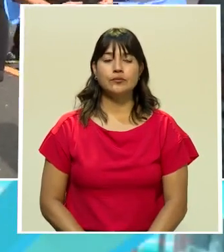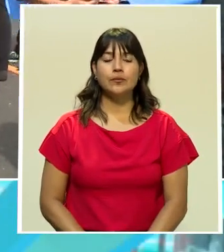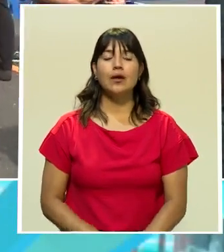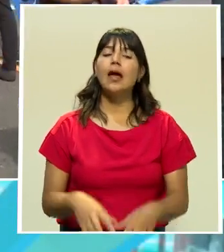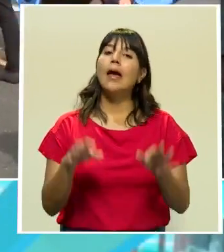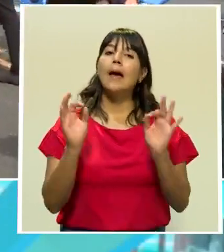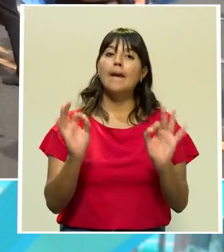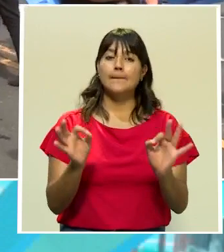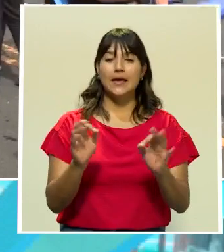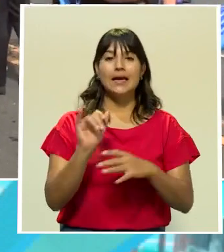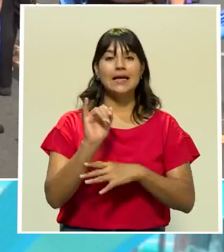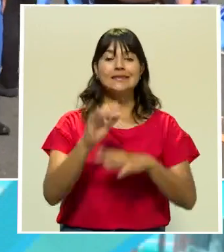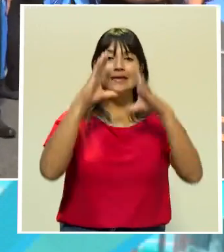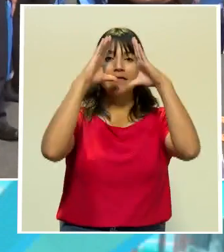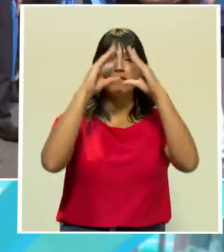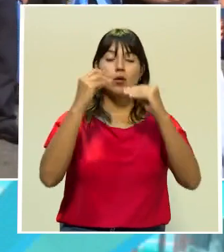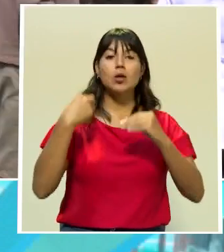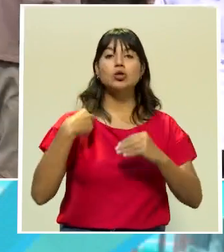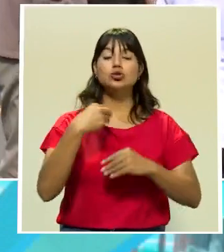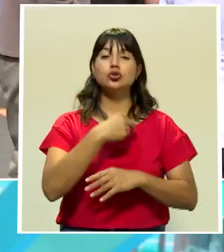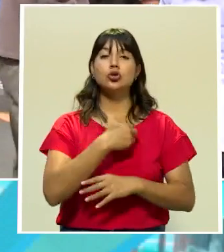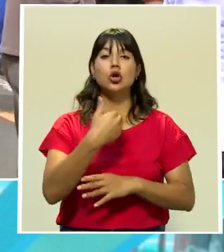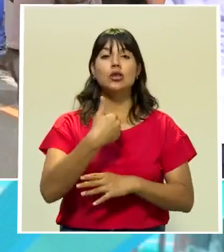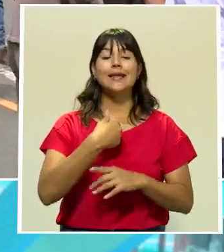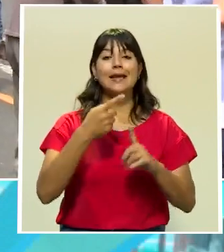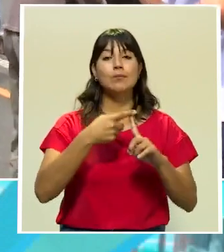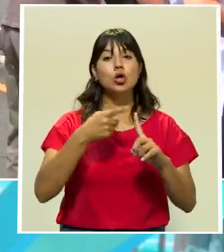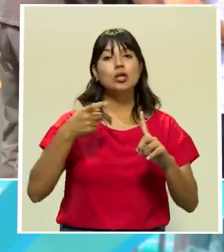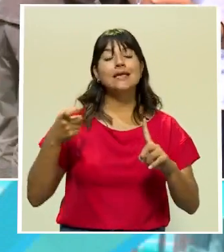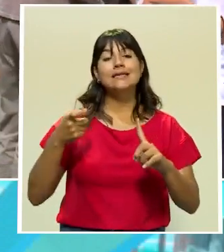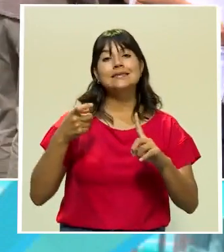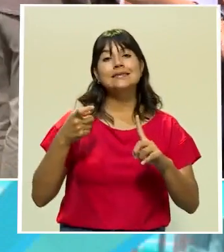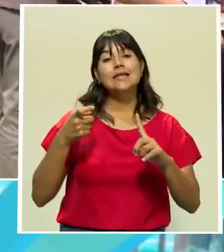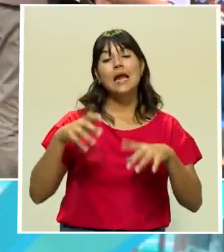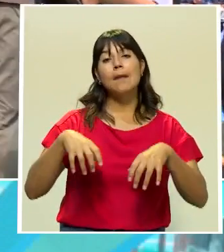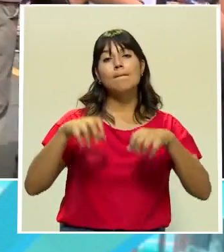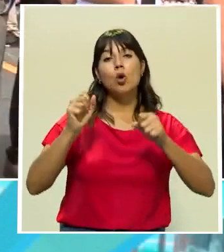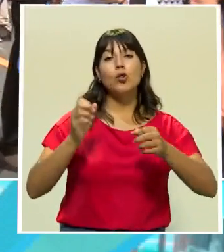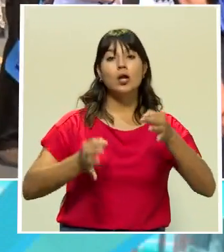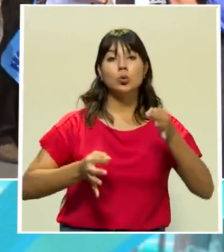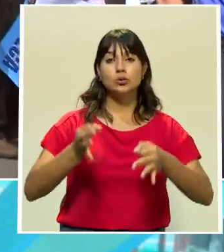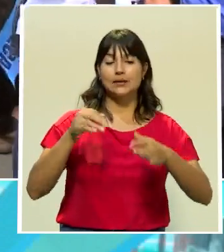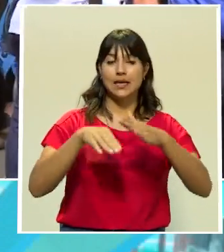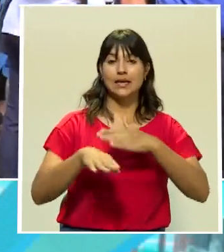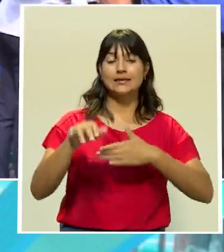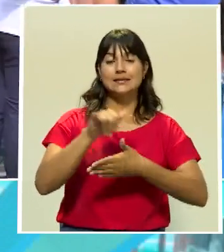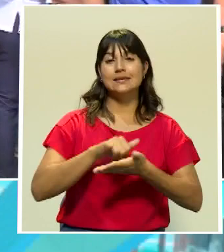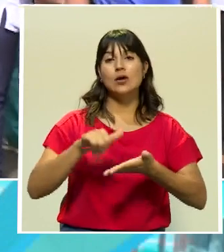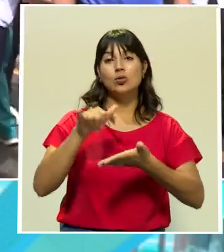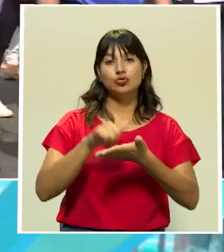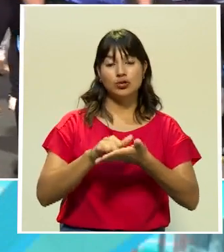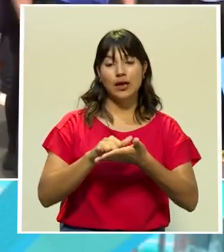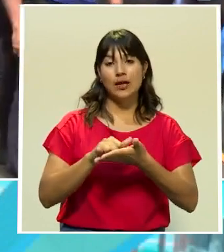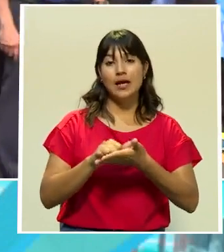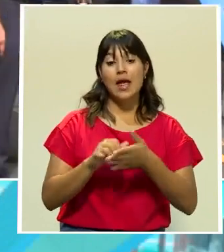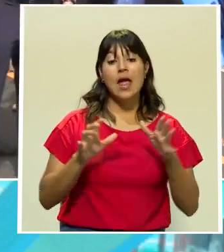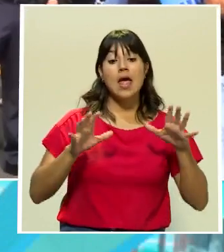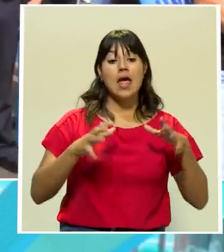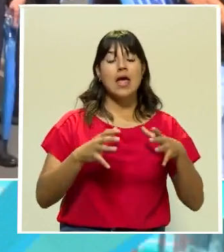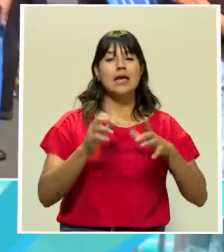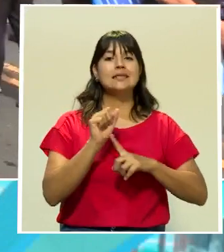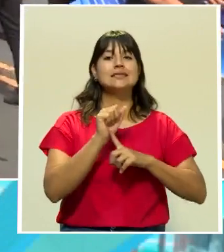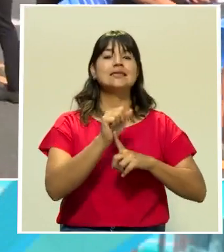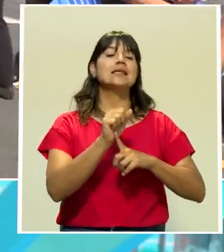Bien, esta es la información que tenemos desde el Poder Judicial en San José, donde el colectivo